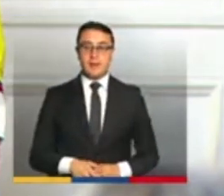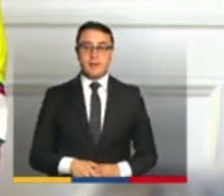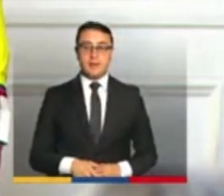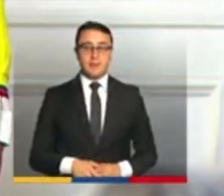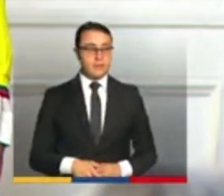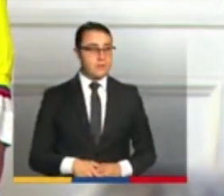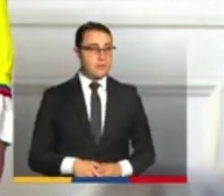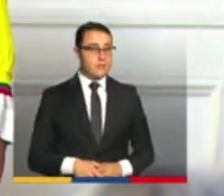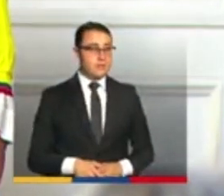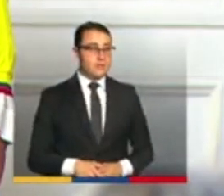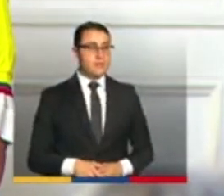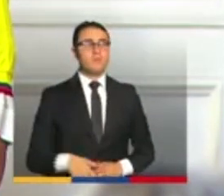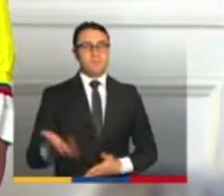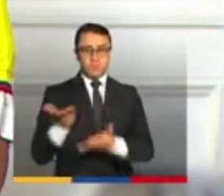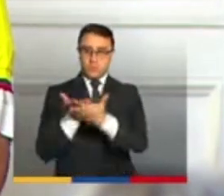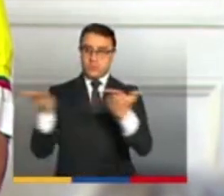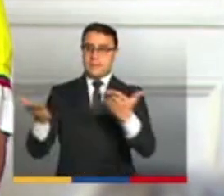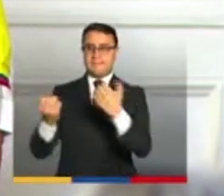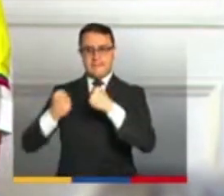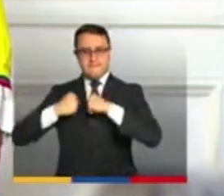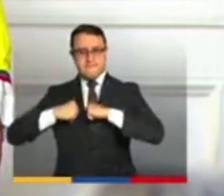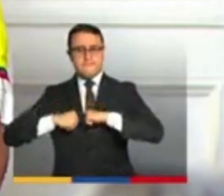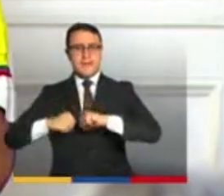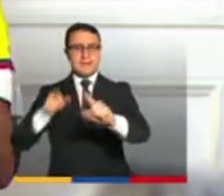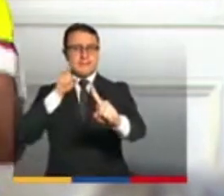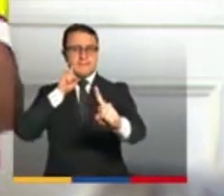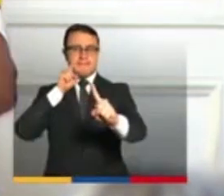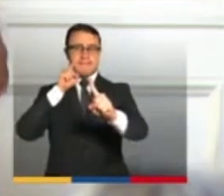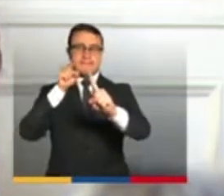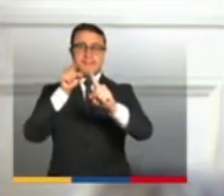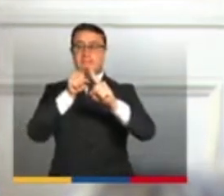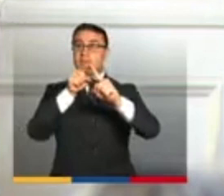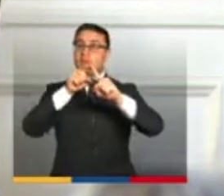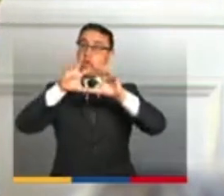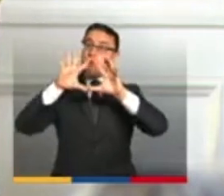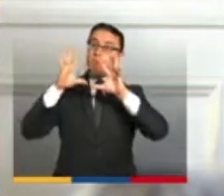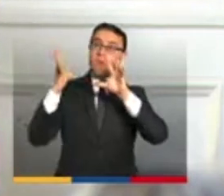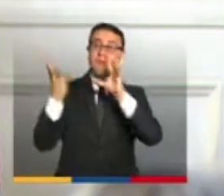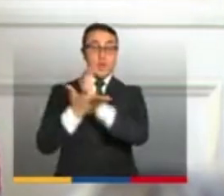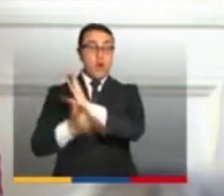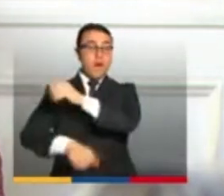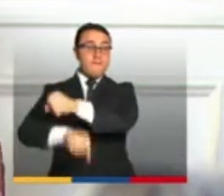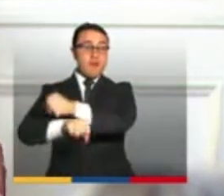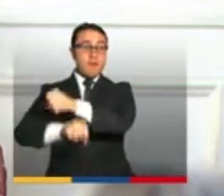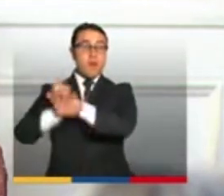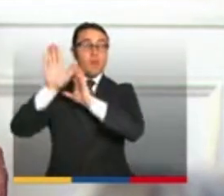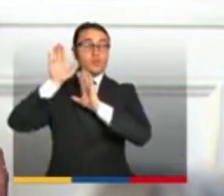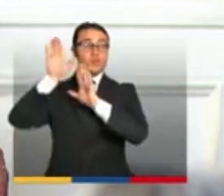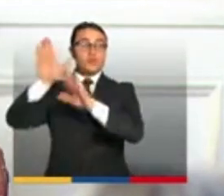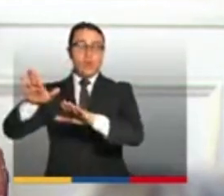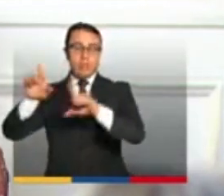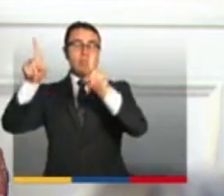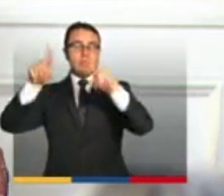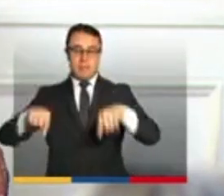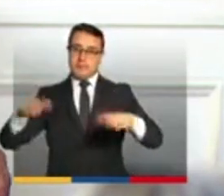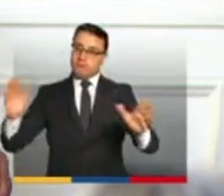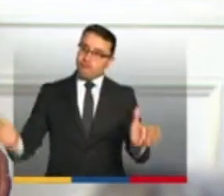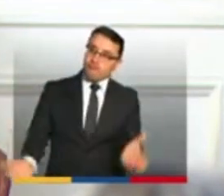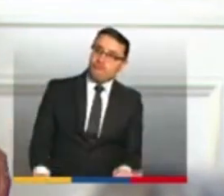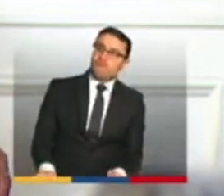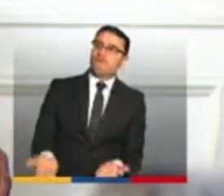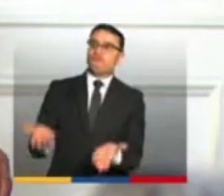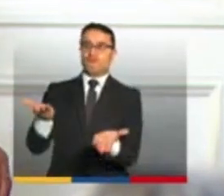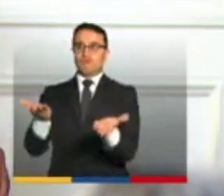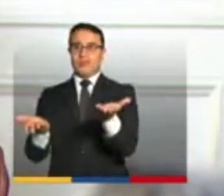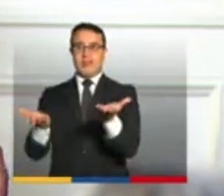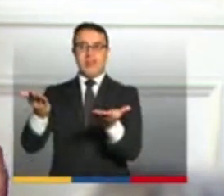que hagan un esfuerzo porque el mundo del fútbol sea equilibrado también en términos de género, que se elimine, pues obviamente